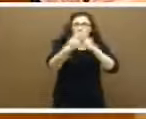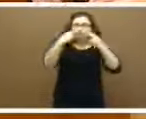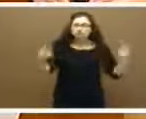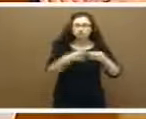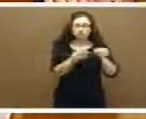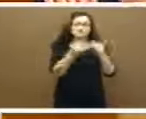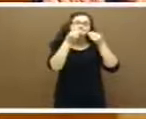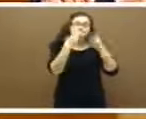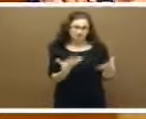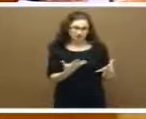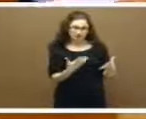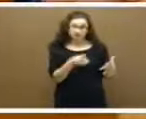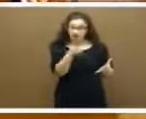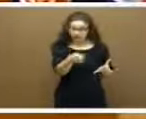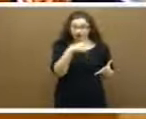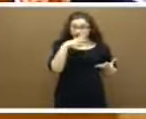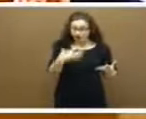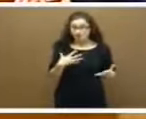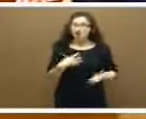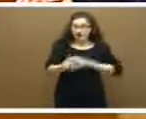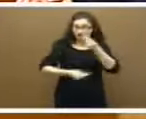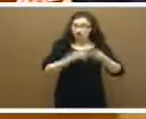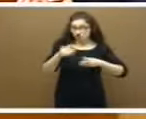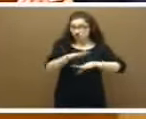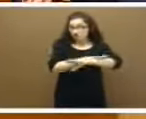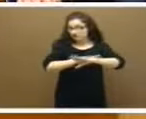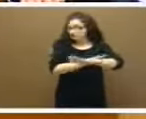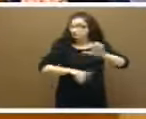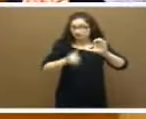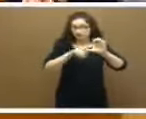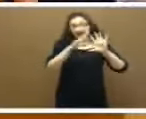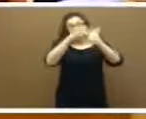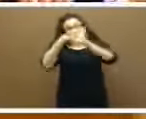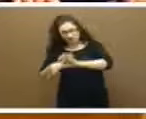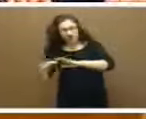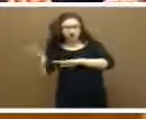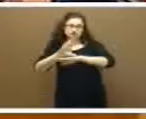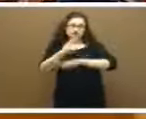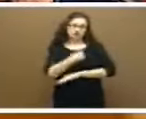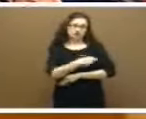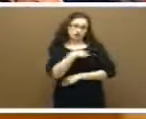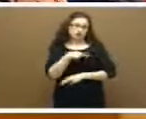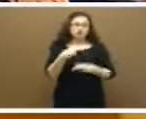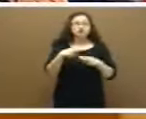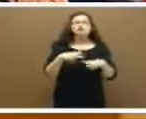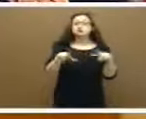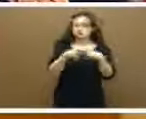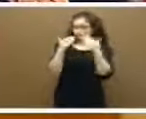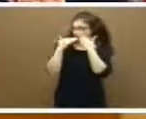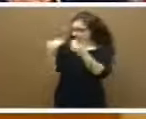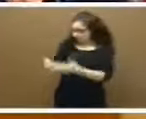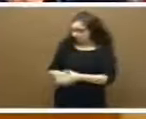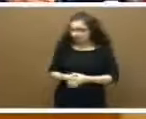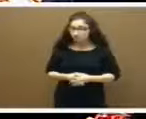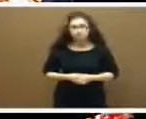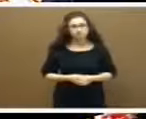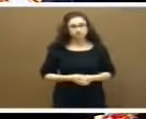alguna, lo que está haciendo en este caso el Gobierno de Extremadura a través de la Consejería de Salud y Política Social. Muchísimas gracias.